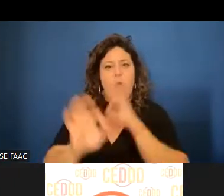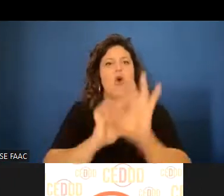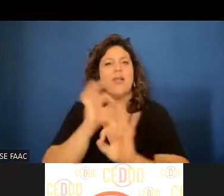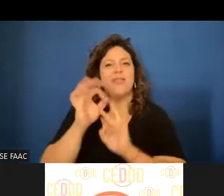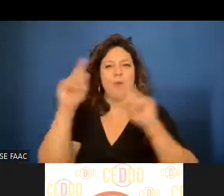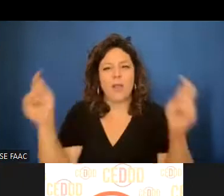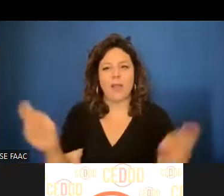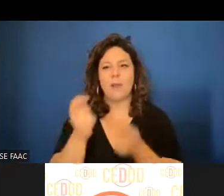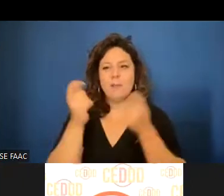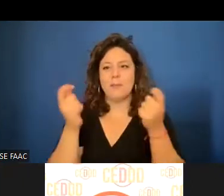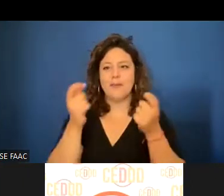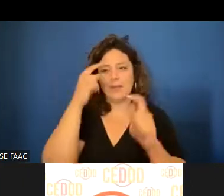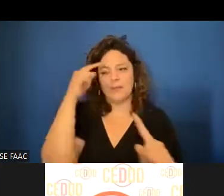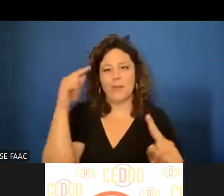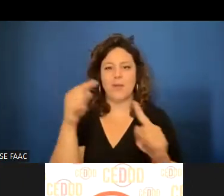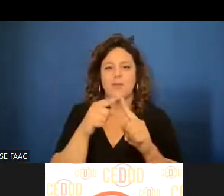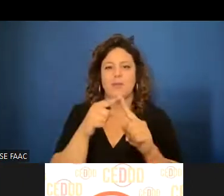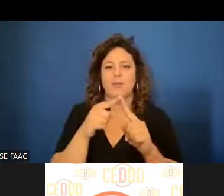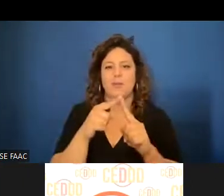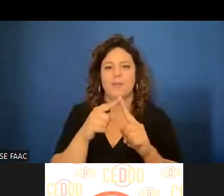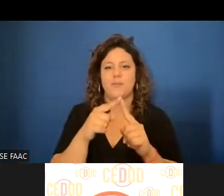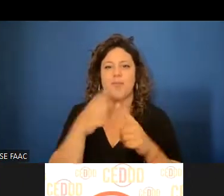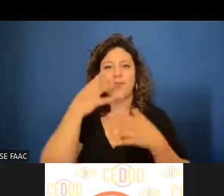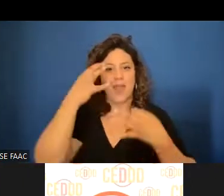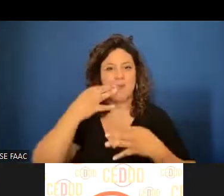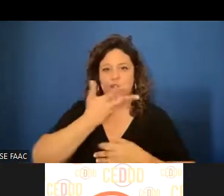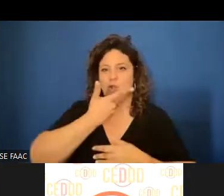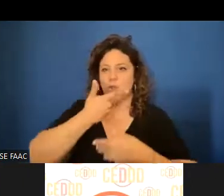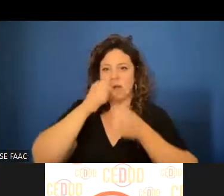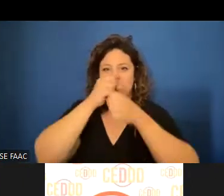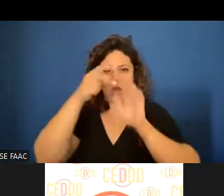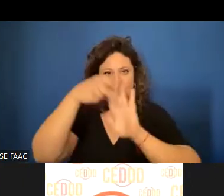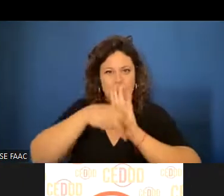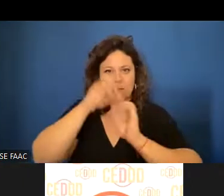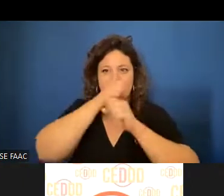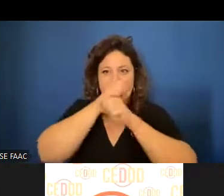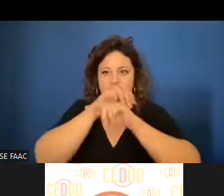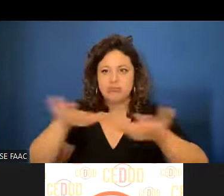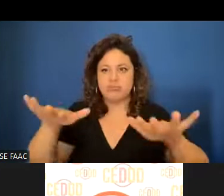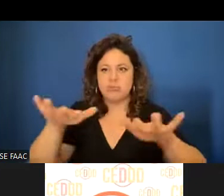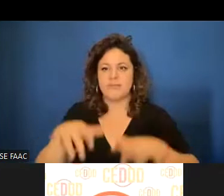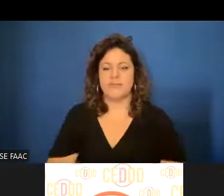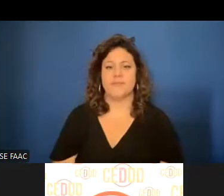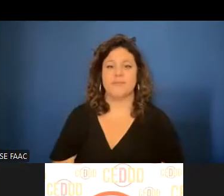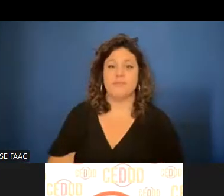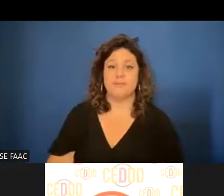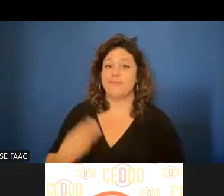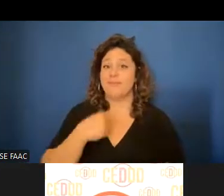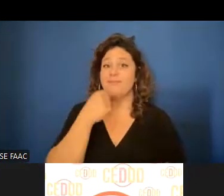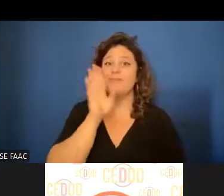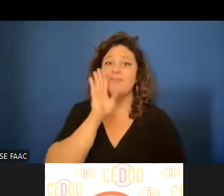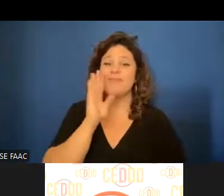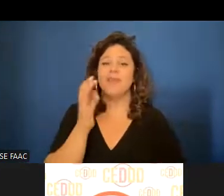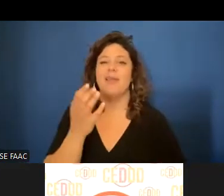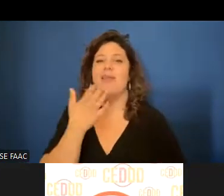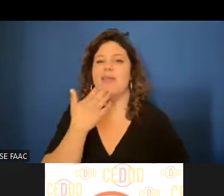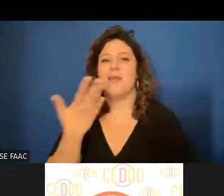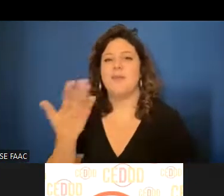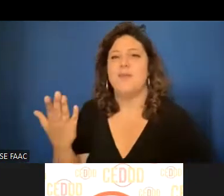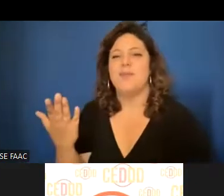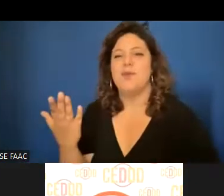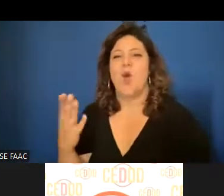Está claro, está claro. Y me parece muy interesante lo que comentas, porque precisamente este foro,